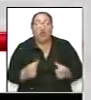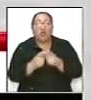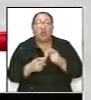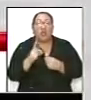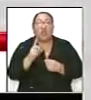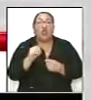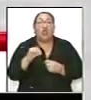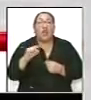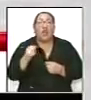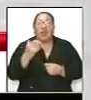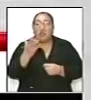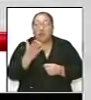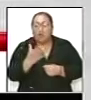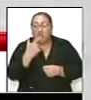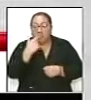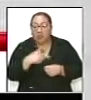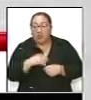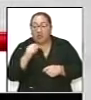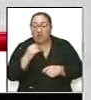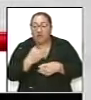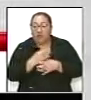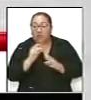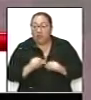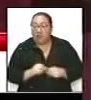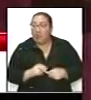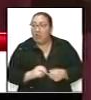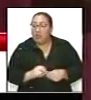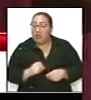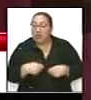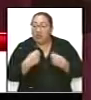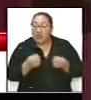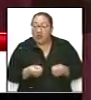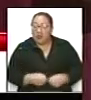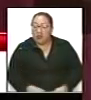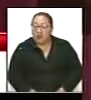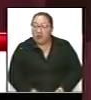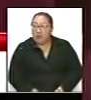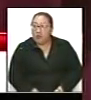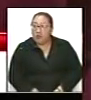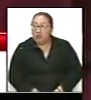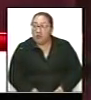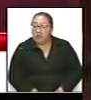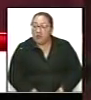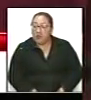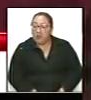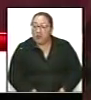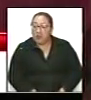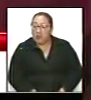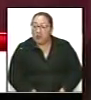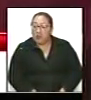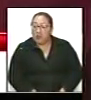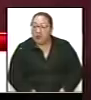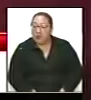de forma irregular y que cuando se le asignó, él pretendió regularizar.